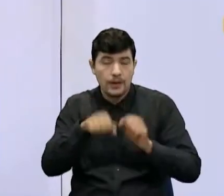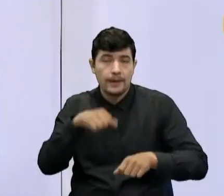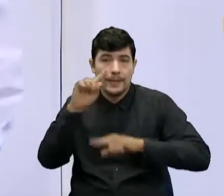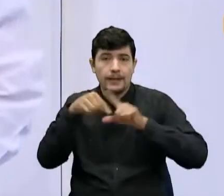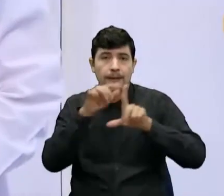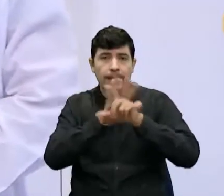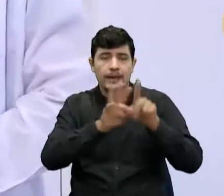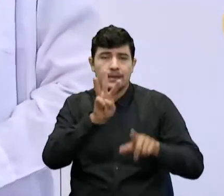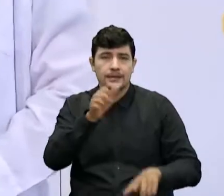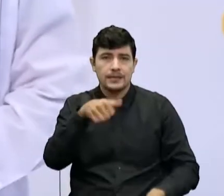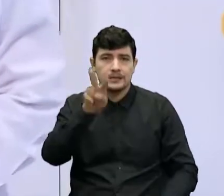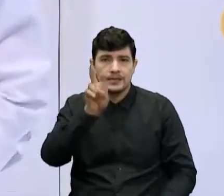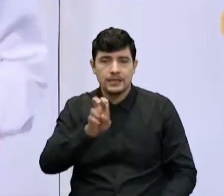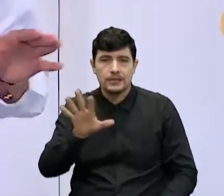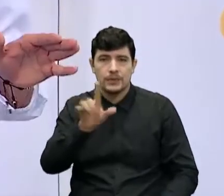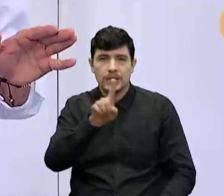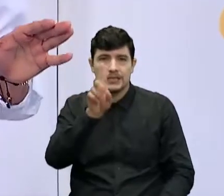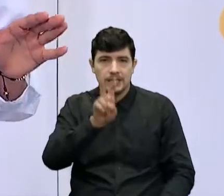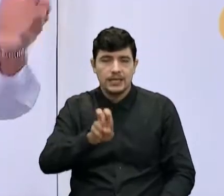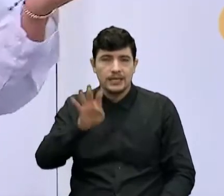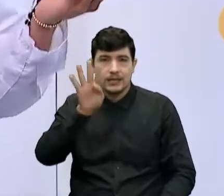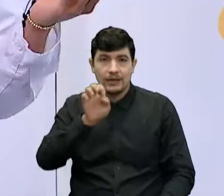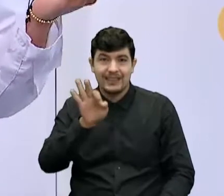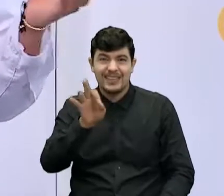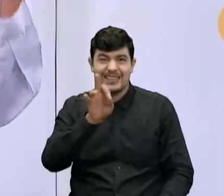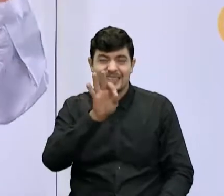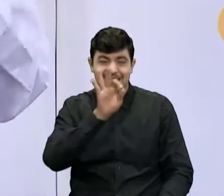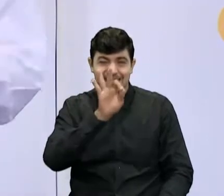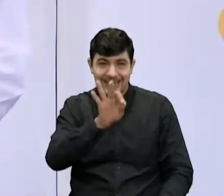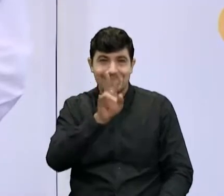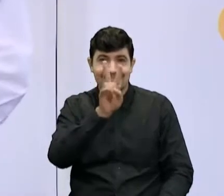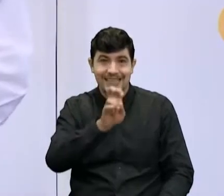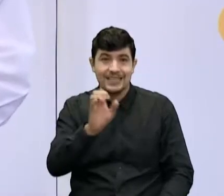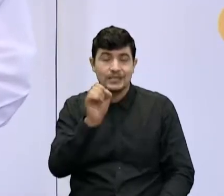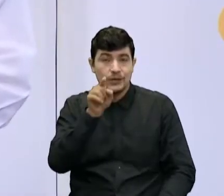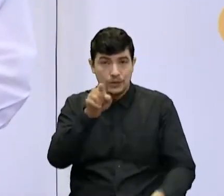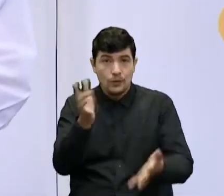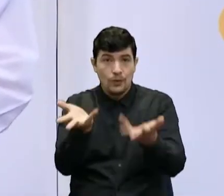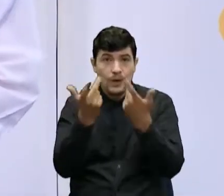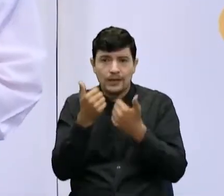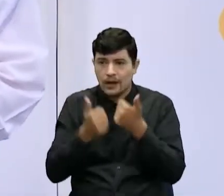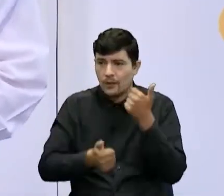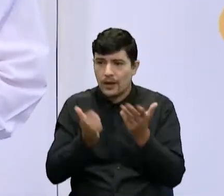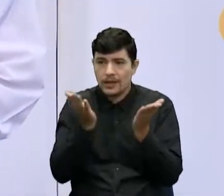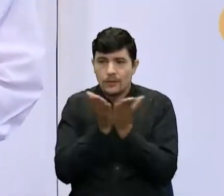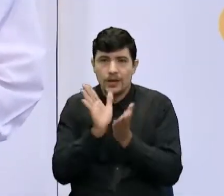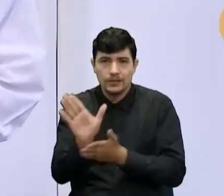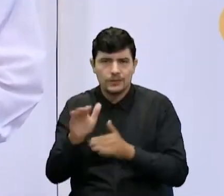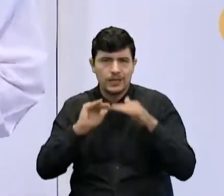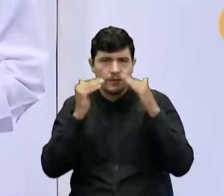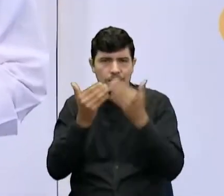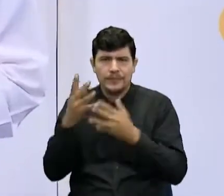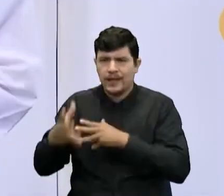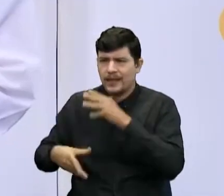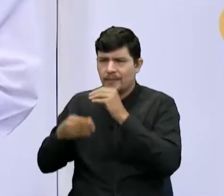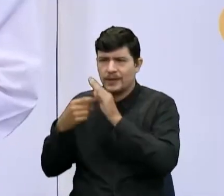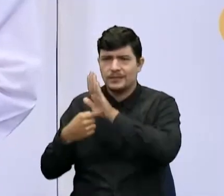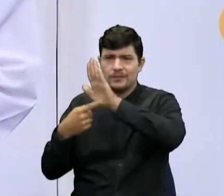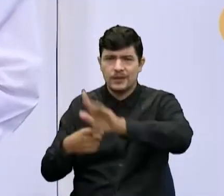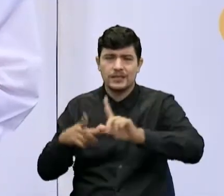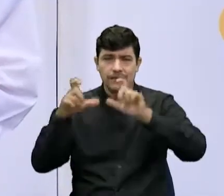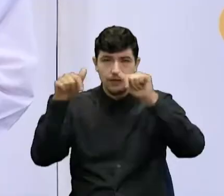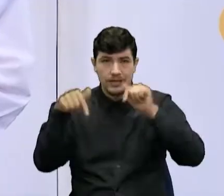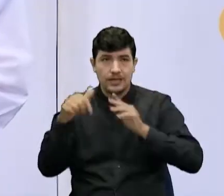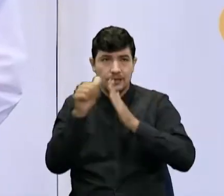-5169-370 Y contarnos Cuál es la educación De su colegio Además de eso Hay más fotografías Acá en nuestro